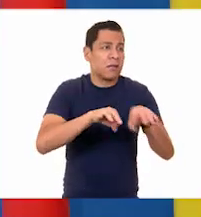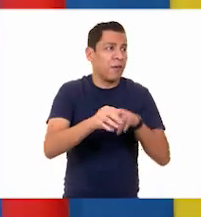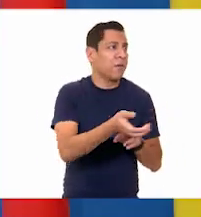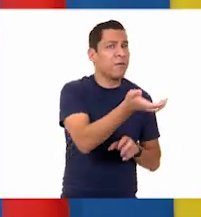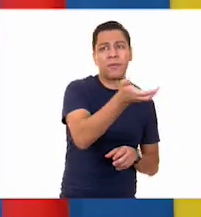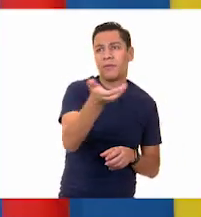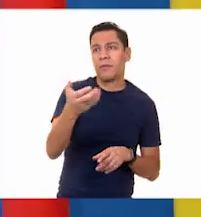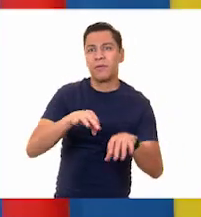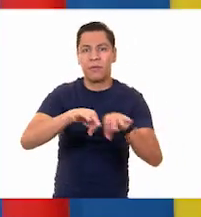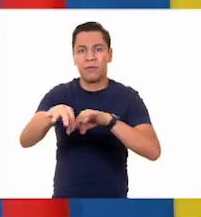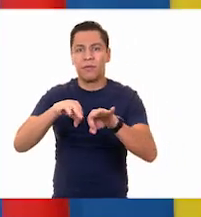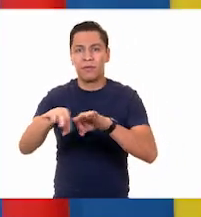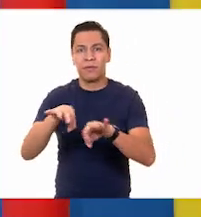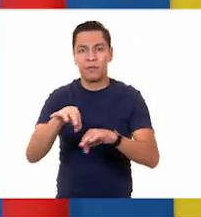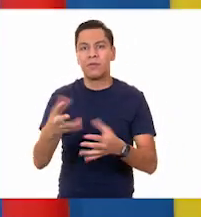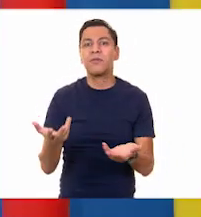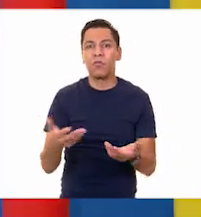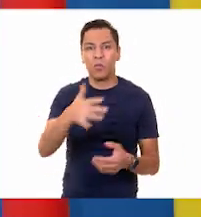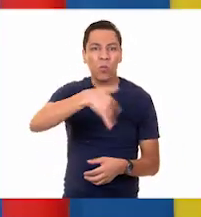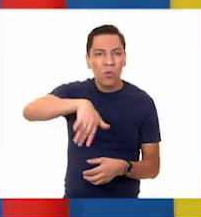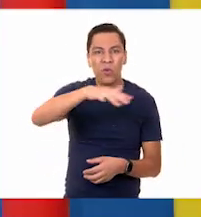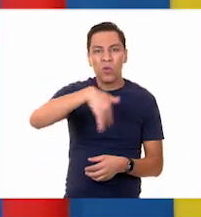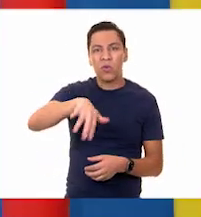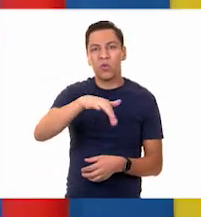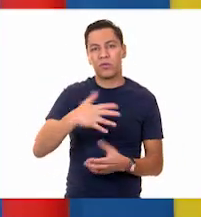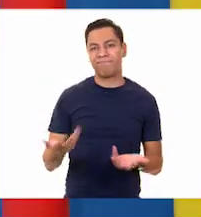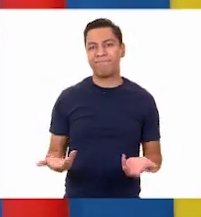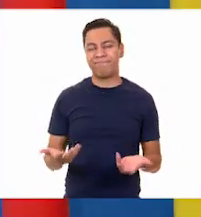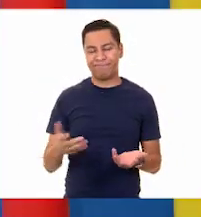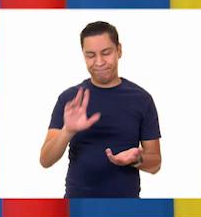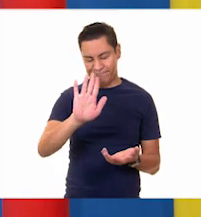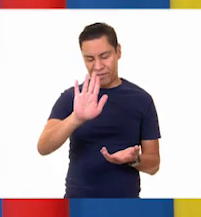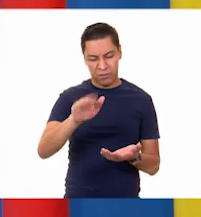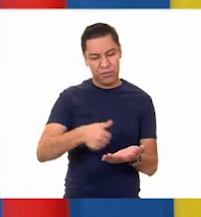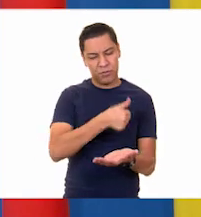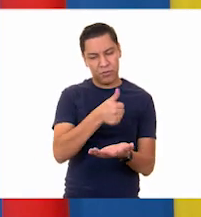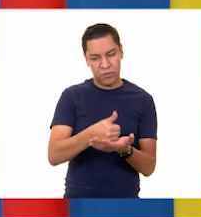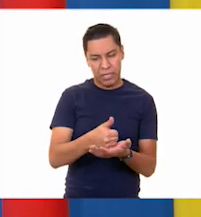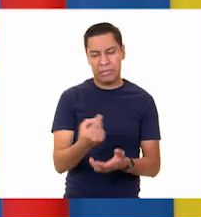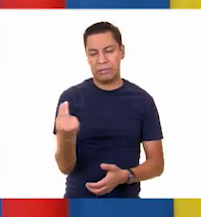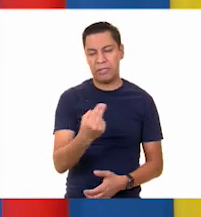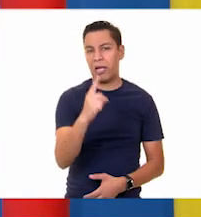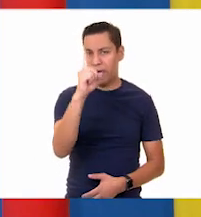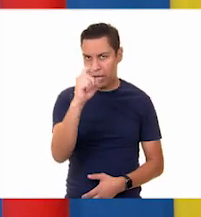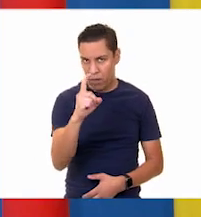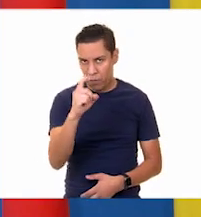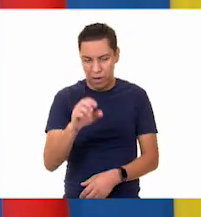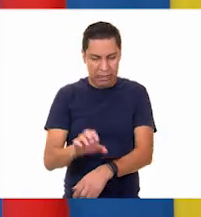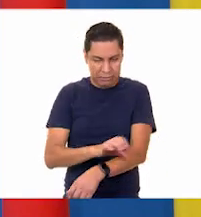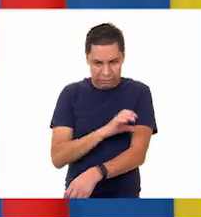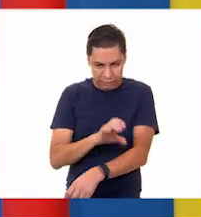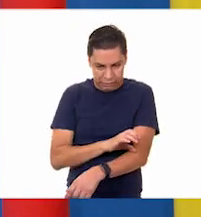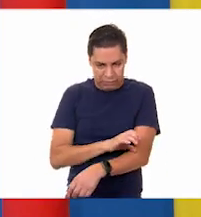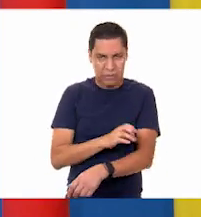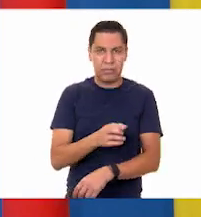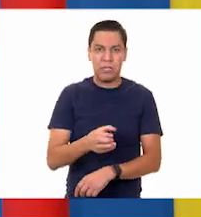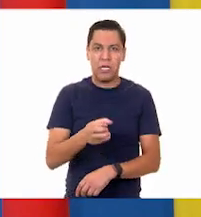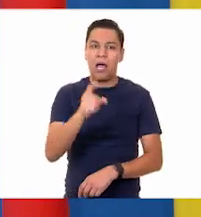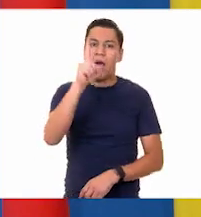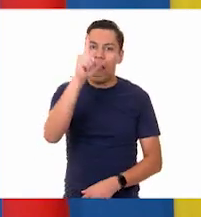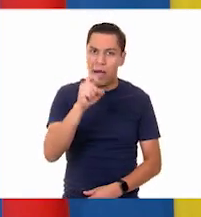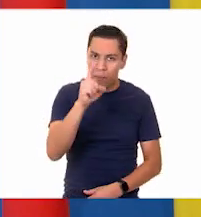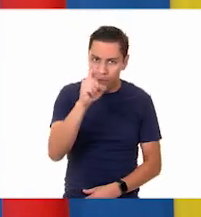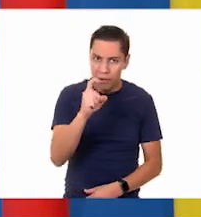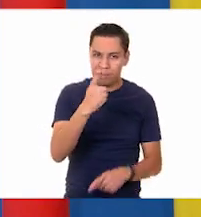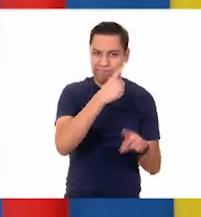¿Sabes, maestra? Justamente estaba pensando, las ciudades requieren agua, alimentos y energía para sostener sus procesos. Y